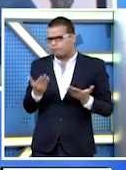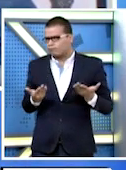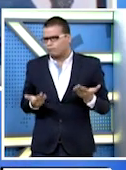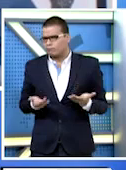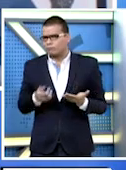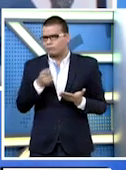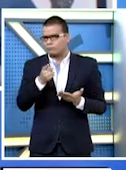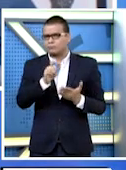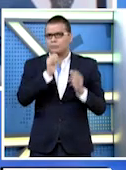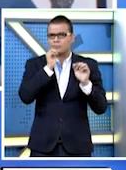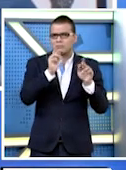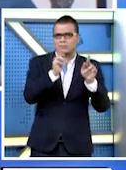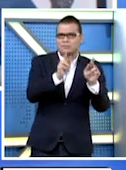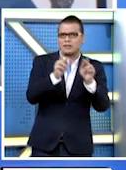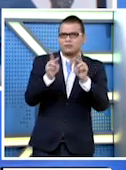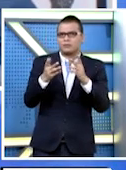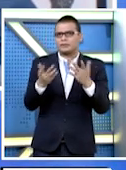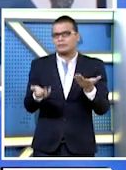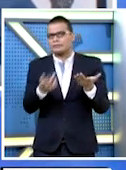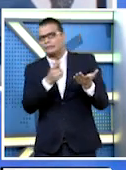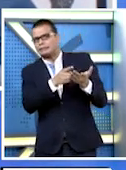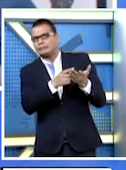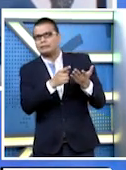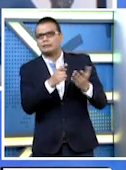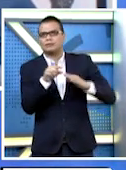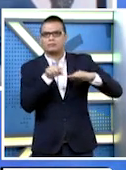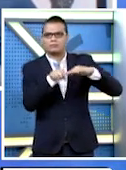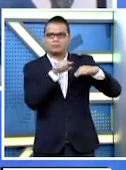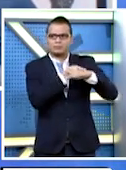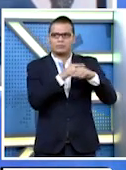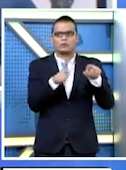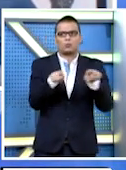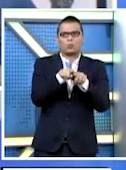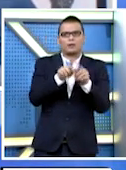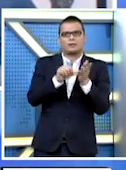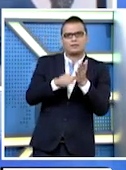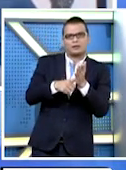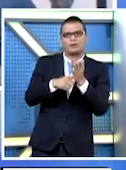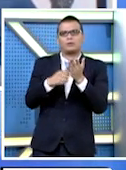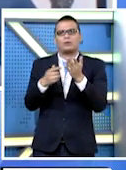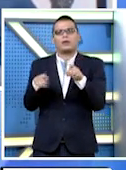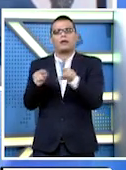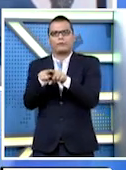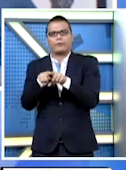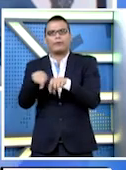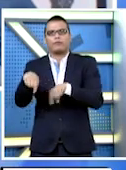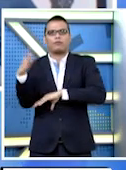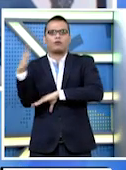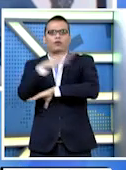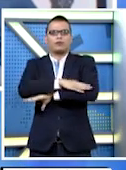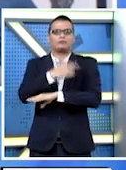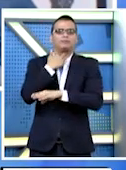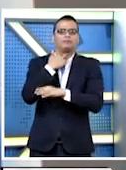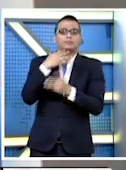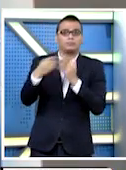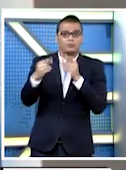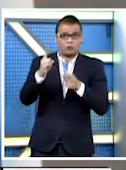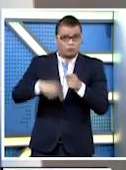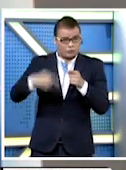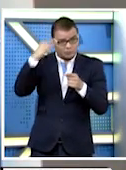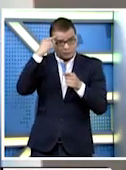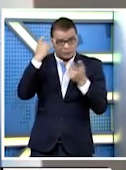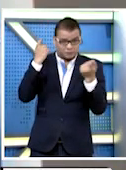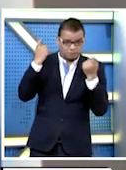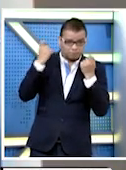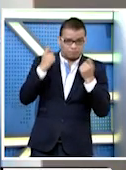ejemplo ese de que la gente le coincide el día del pico y cédula con el día del pico y placa y no puede salir, queda bloqueada totalmente. Sí,